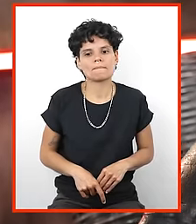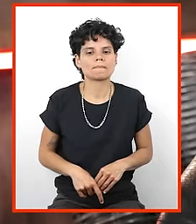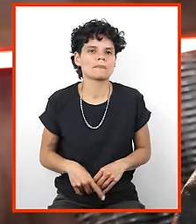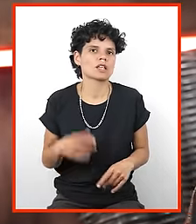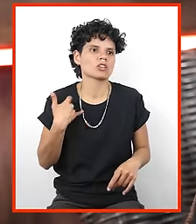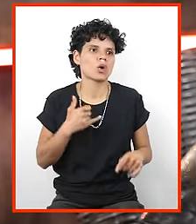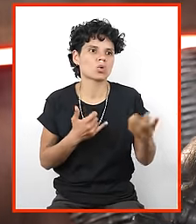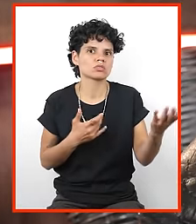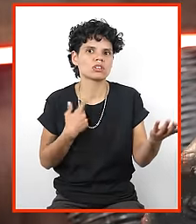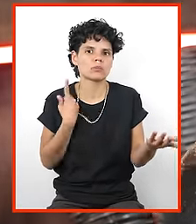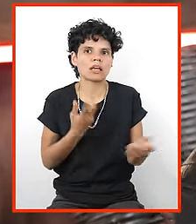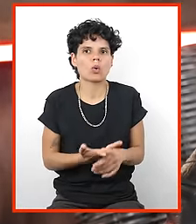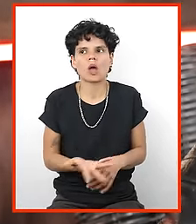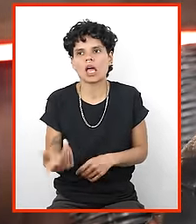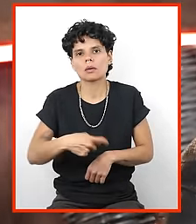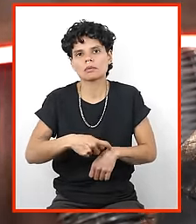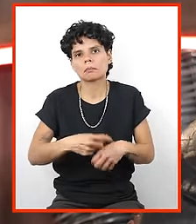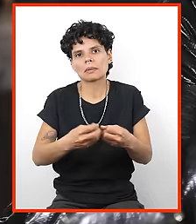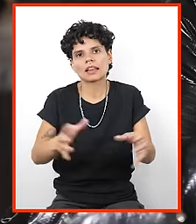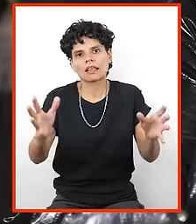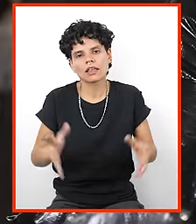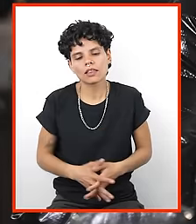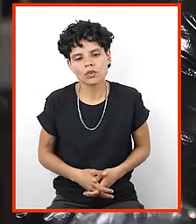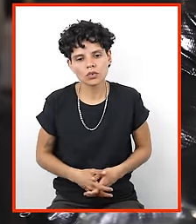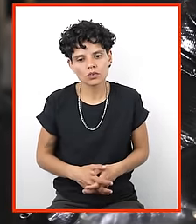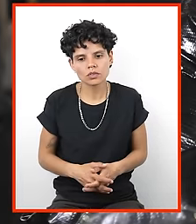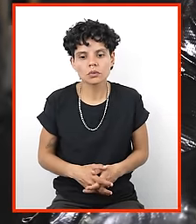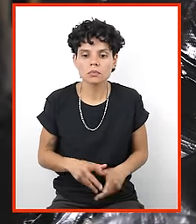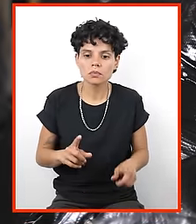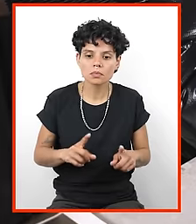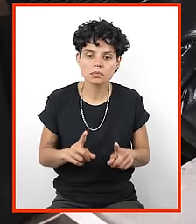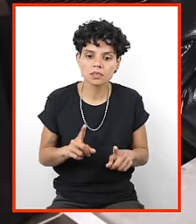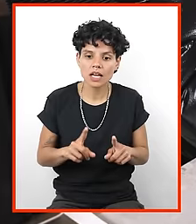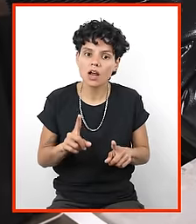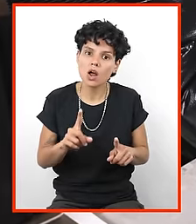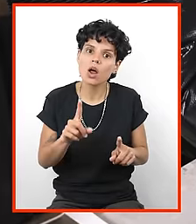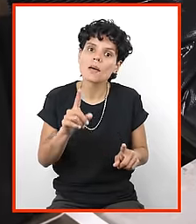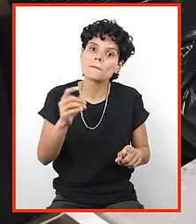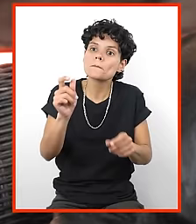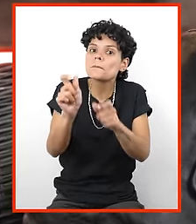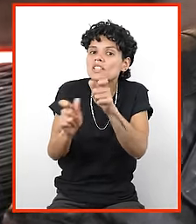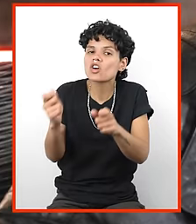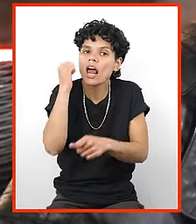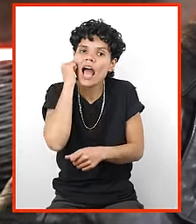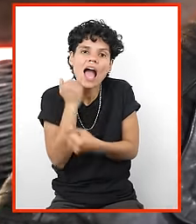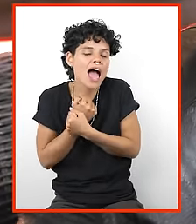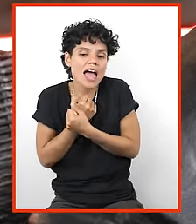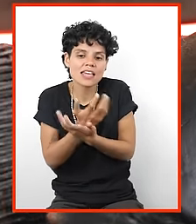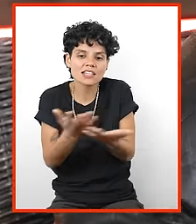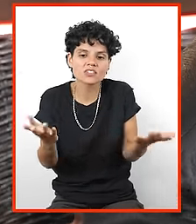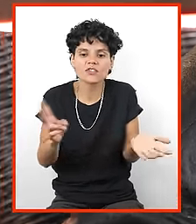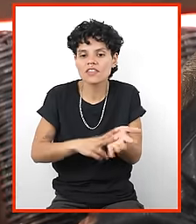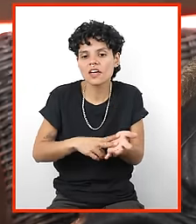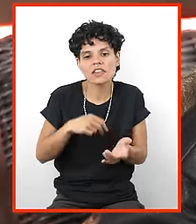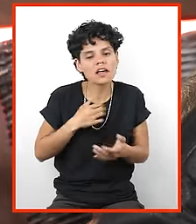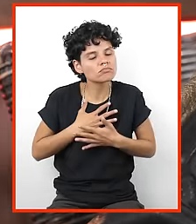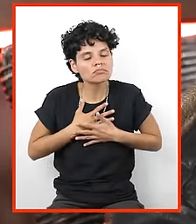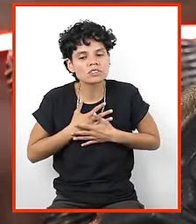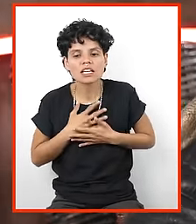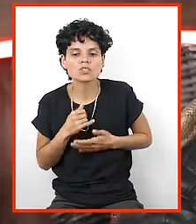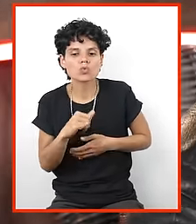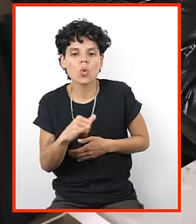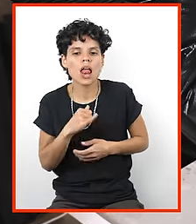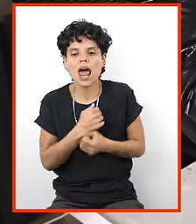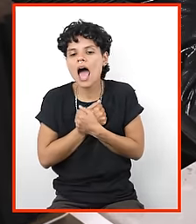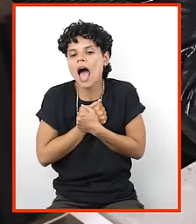persona, ¿para qué huear? Perder un tiempo tanto, ¿no? Pero la gente quiere mucho de mí. ¿A mí? Sí. Yo igual. Es mutuo. Es